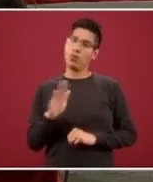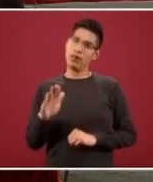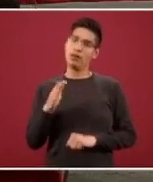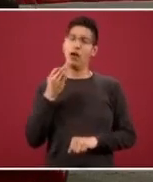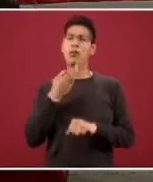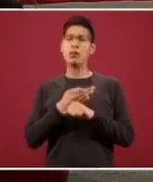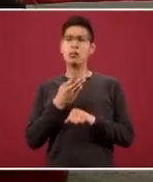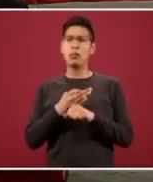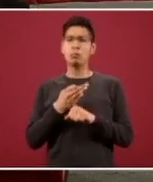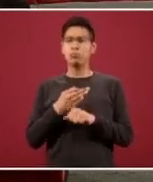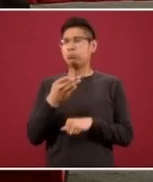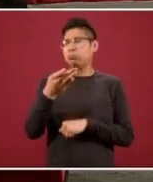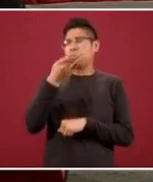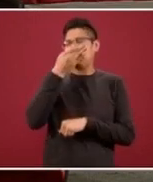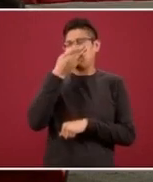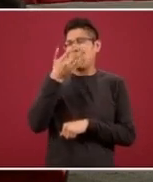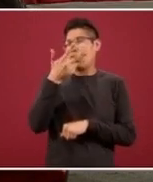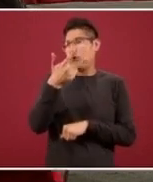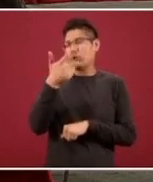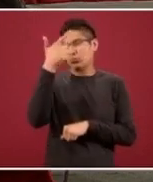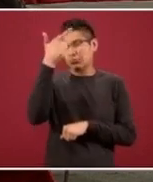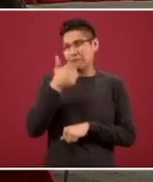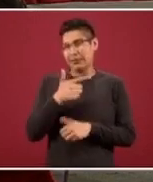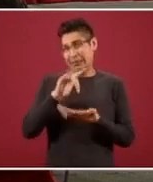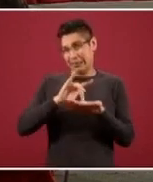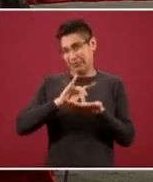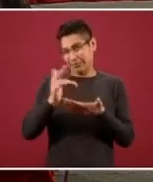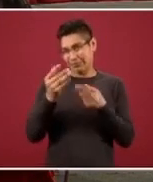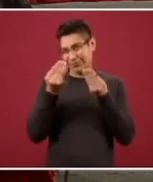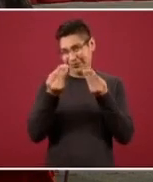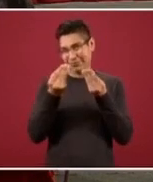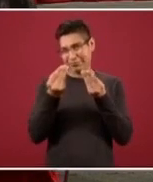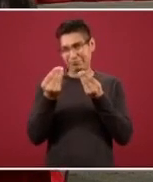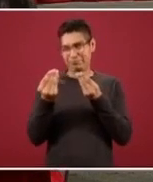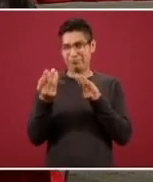ya prácticamente las 8 de la noche. Les agradecemos muchísimo su